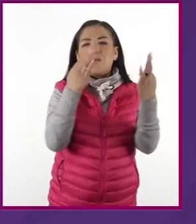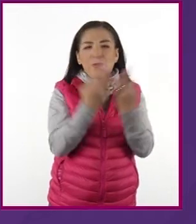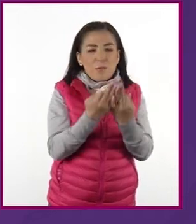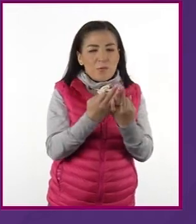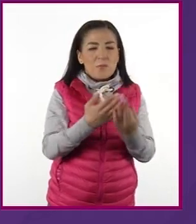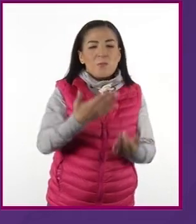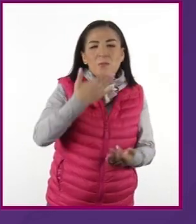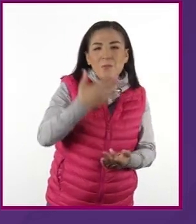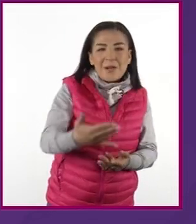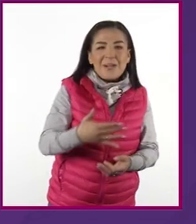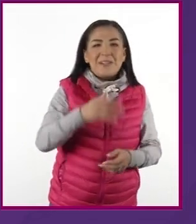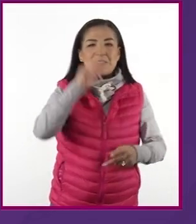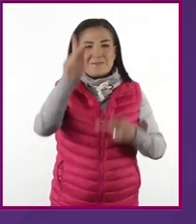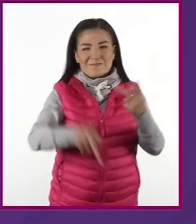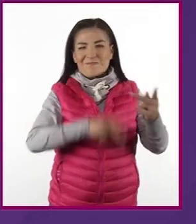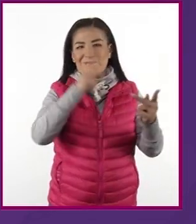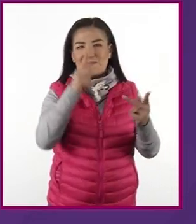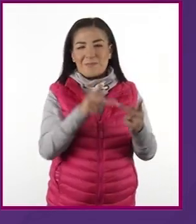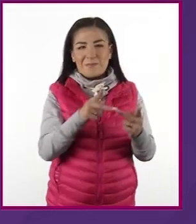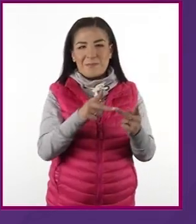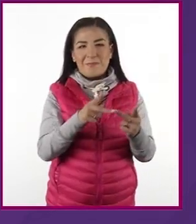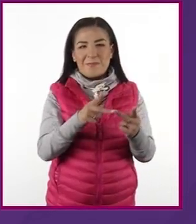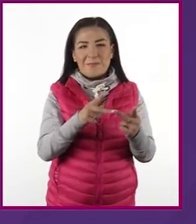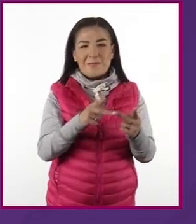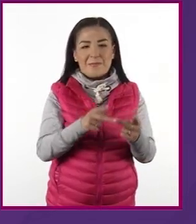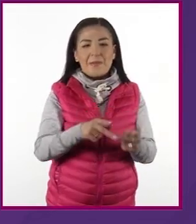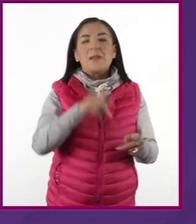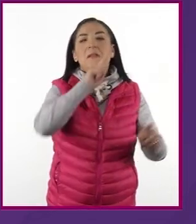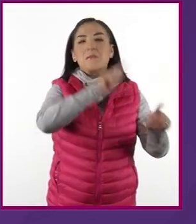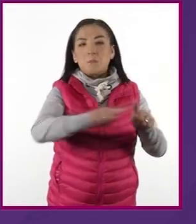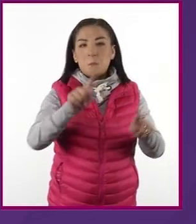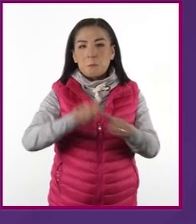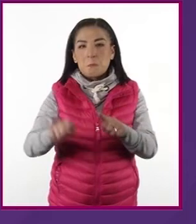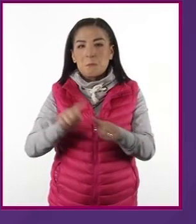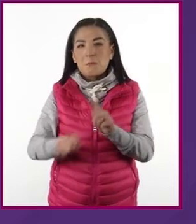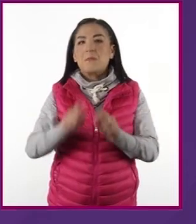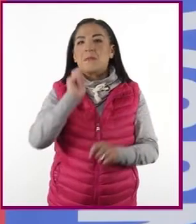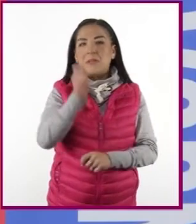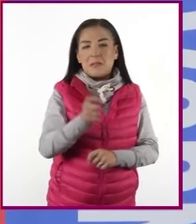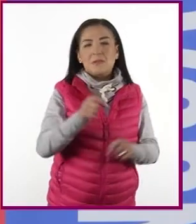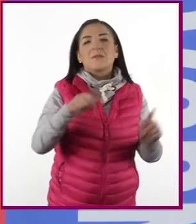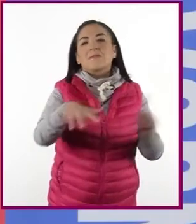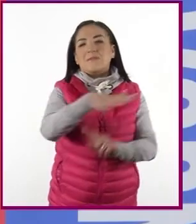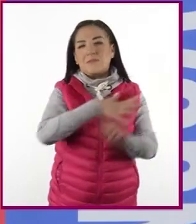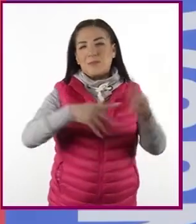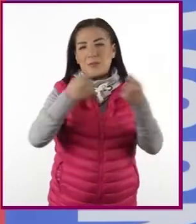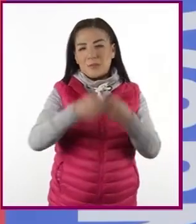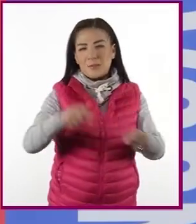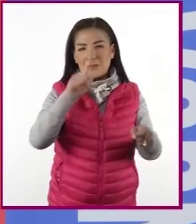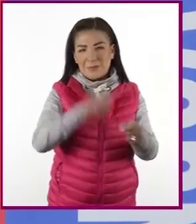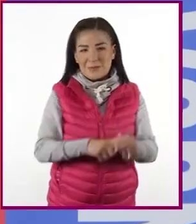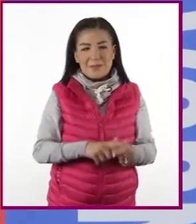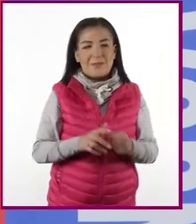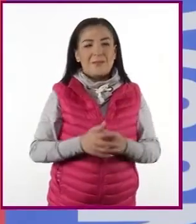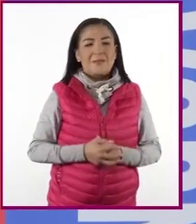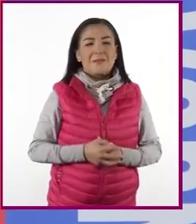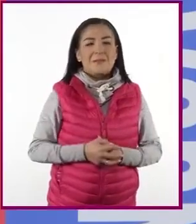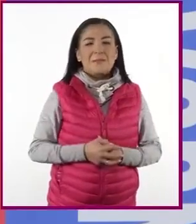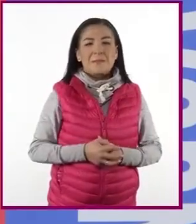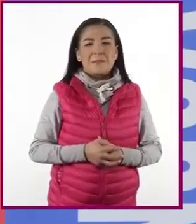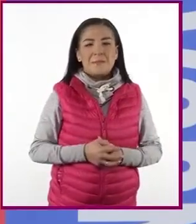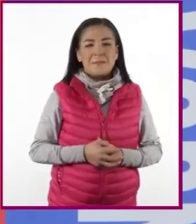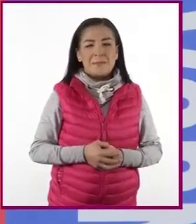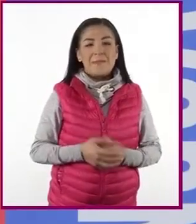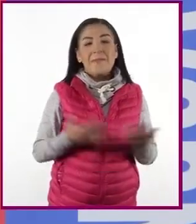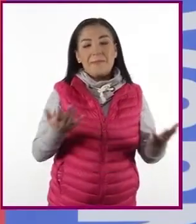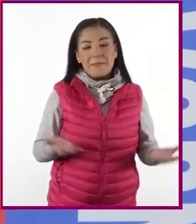perfección existenciales y sociales. Parece ser que ambos